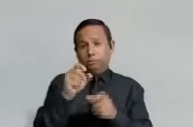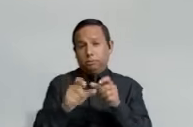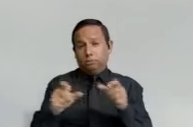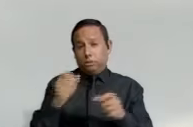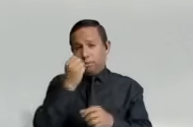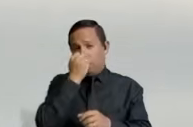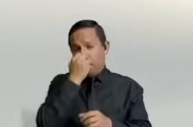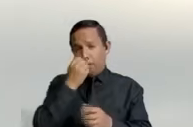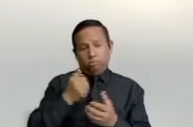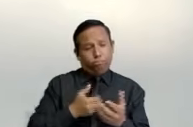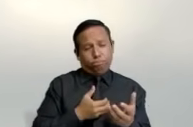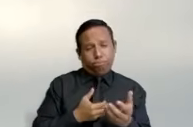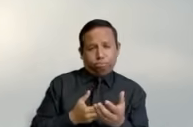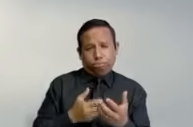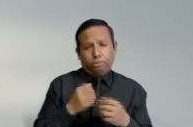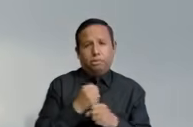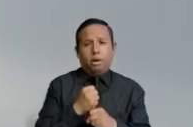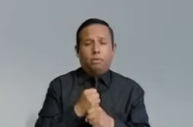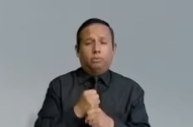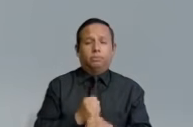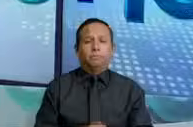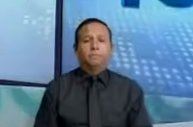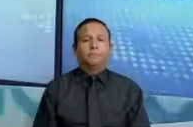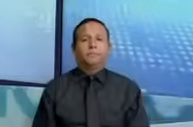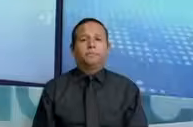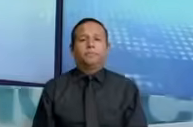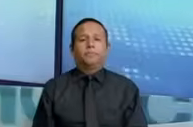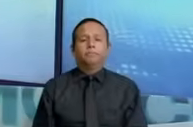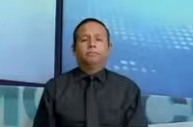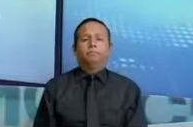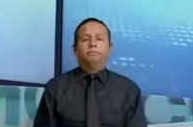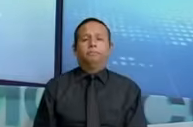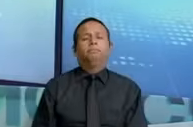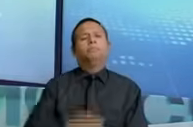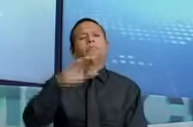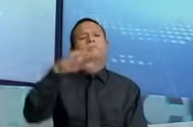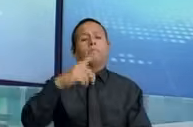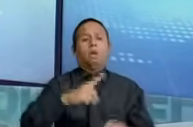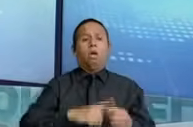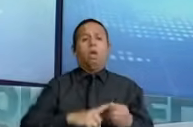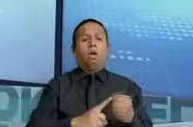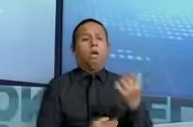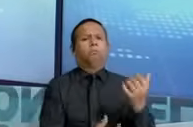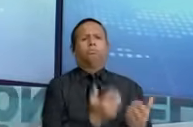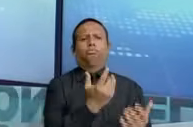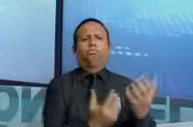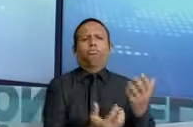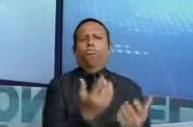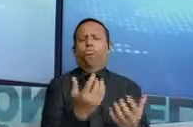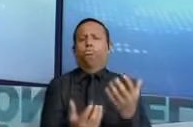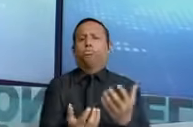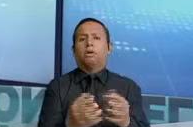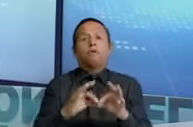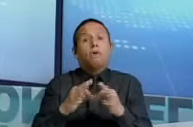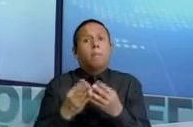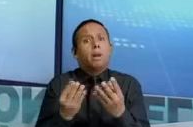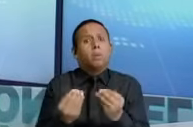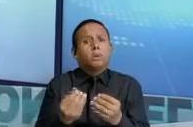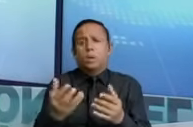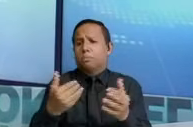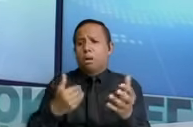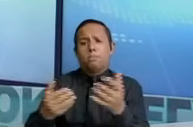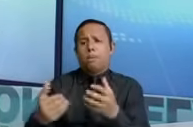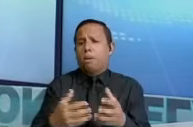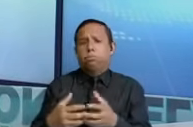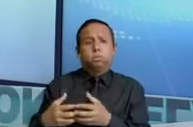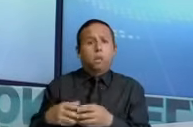bomberos informó Edwin bencar los incendios en Quito dejan familias evacuadas afectación en viviendas